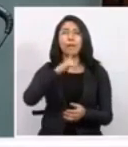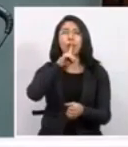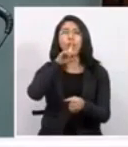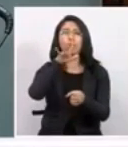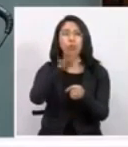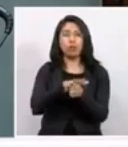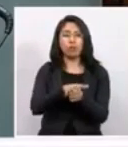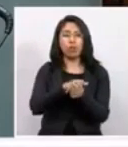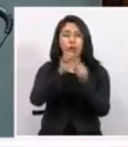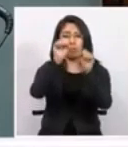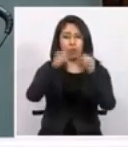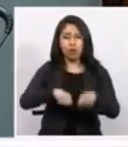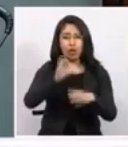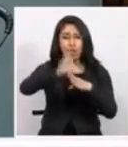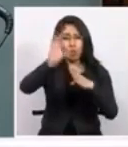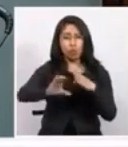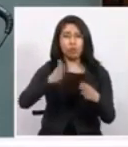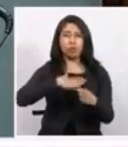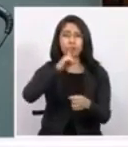de honrar cada una de ellas.